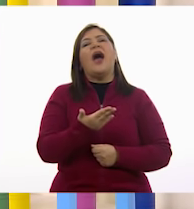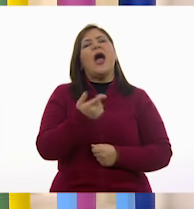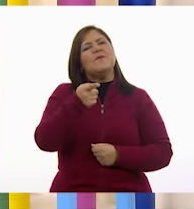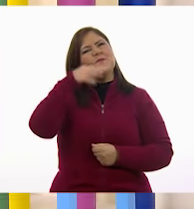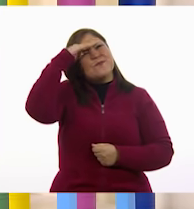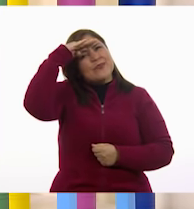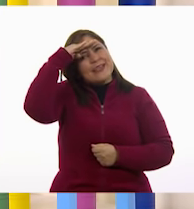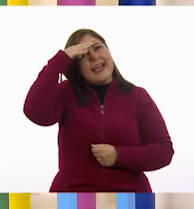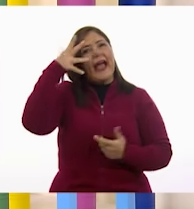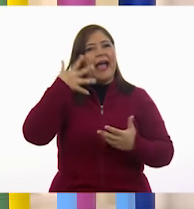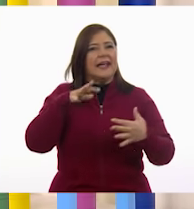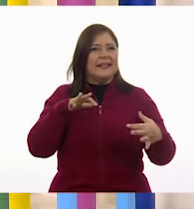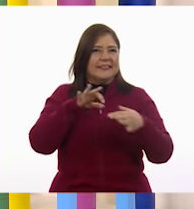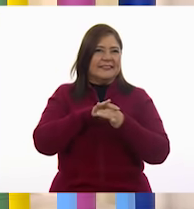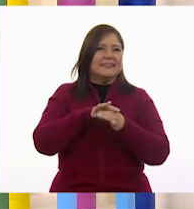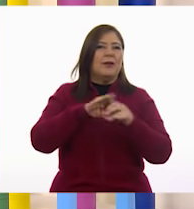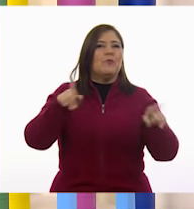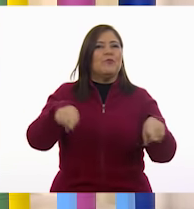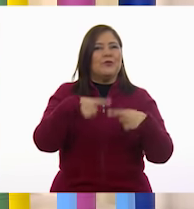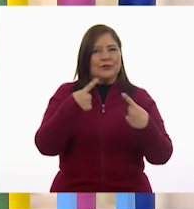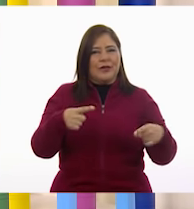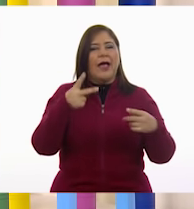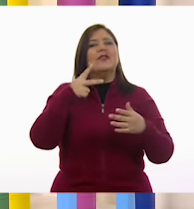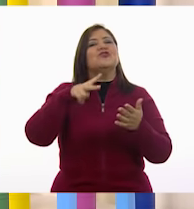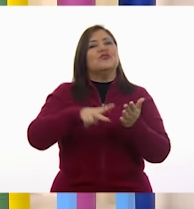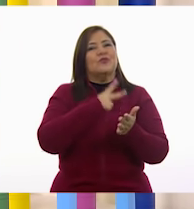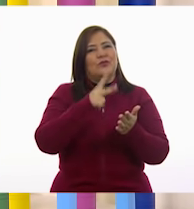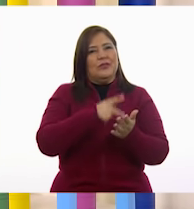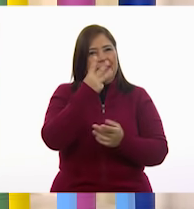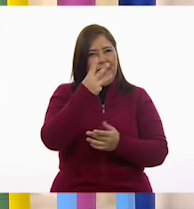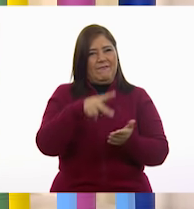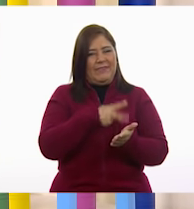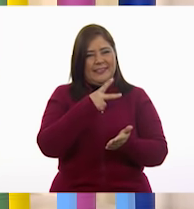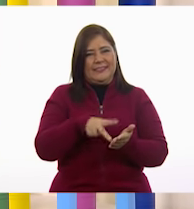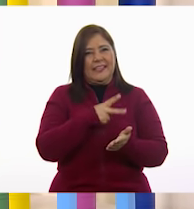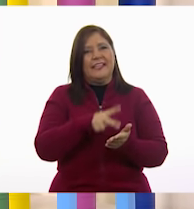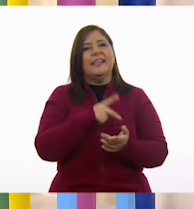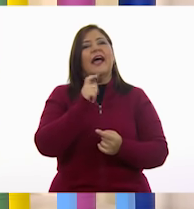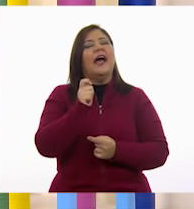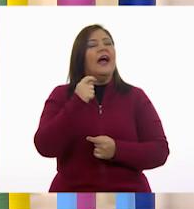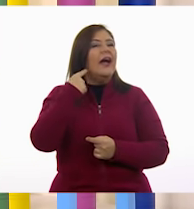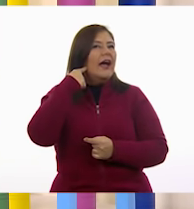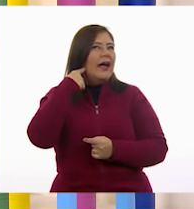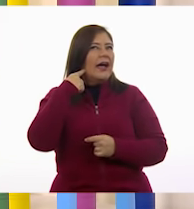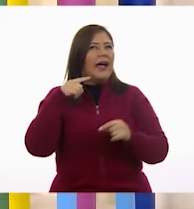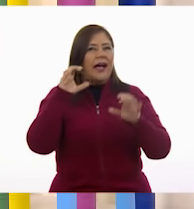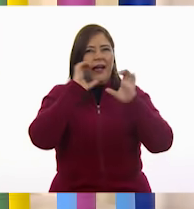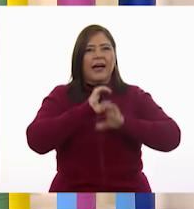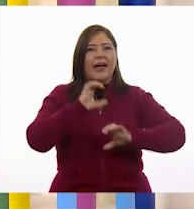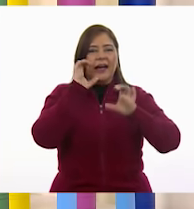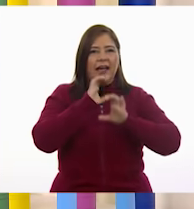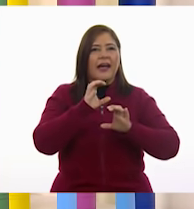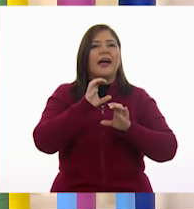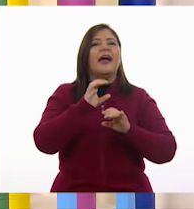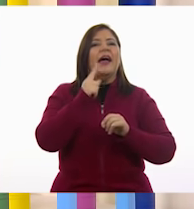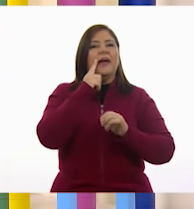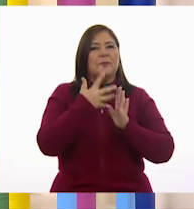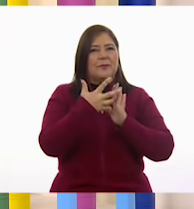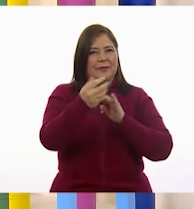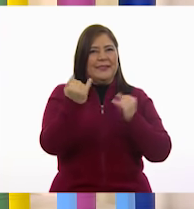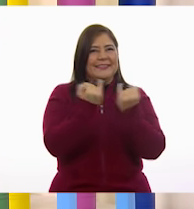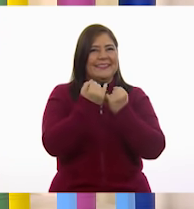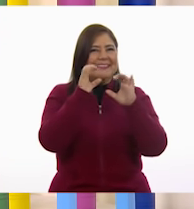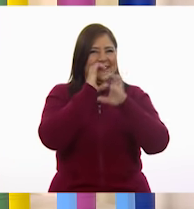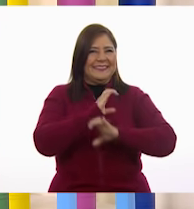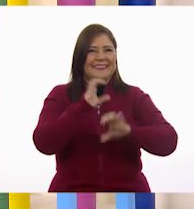hacemos con la música? A lo ver. Repetimos tres veces. Vamos a intentarlo. Entonces, vamos a escuchar la canción y lo hacemos con la canción.